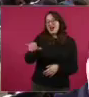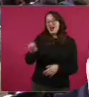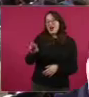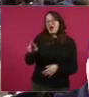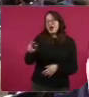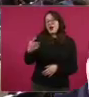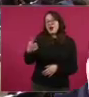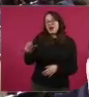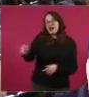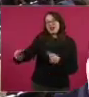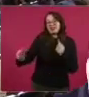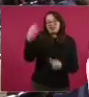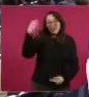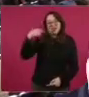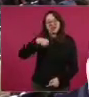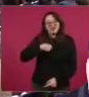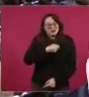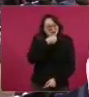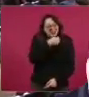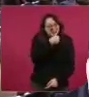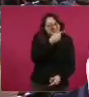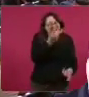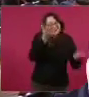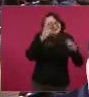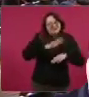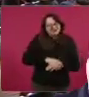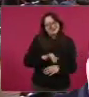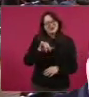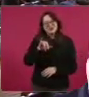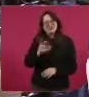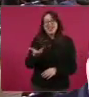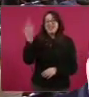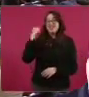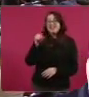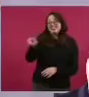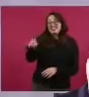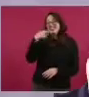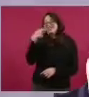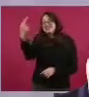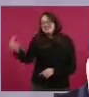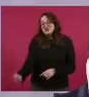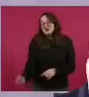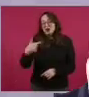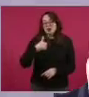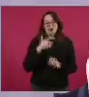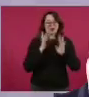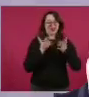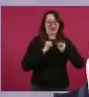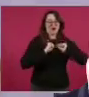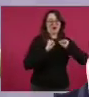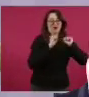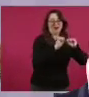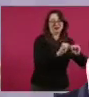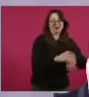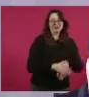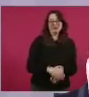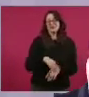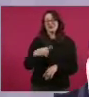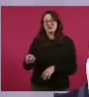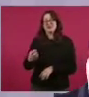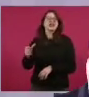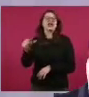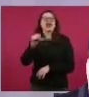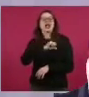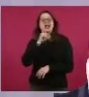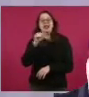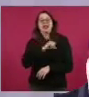momento, era un niño y yo ya estaba en las pistas. Y el caso de Alejandra, pues no es distante. Yo conocí a